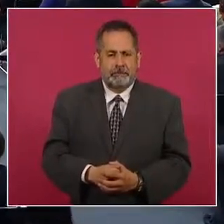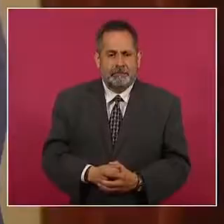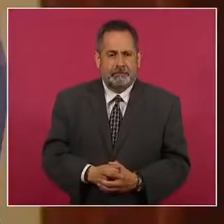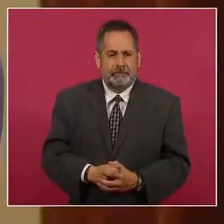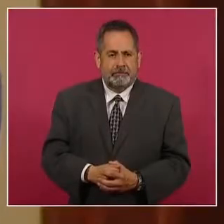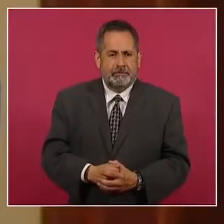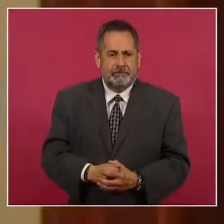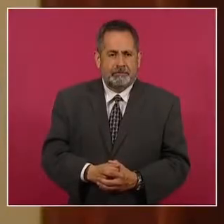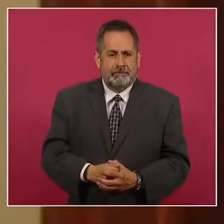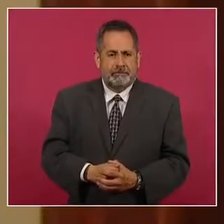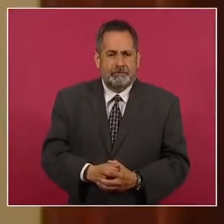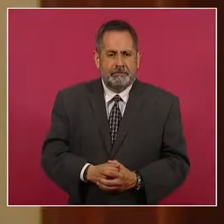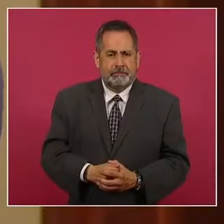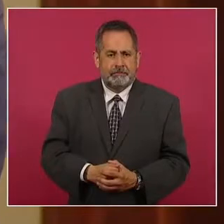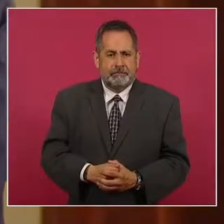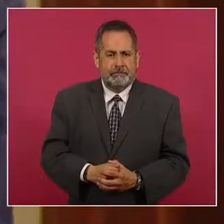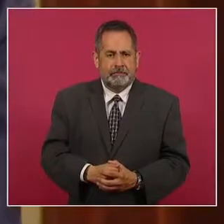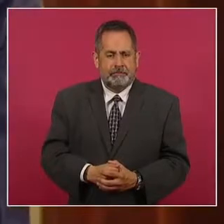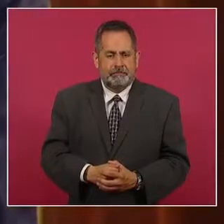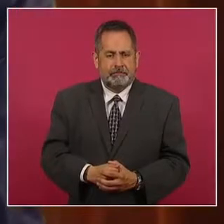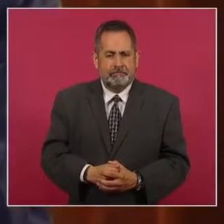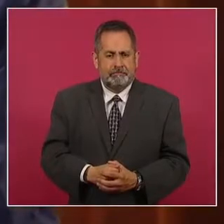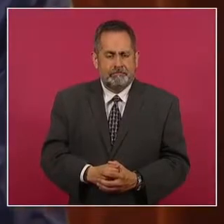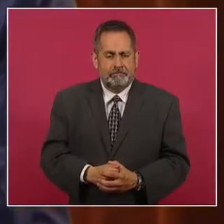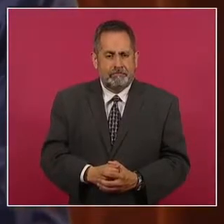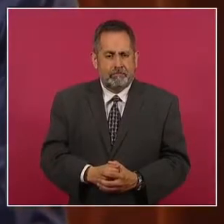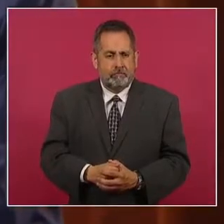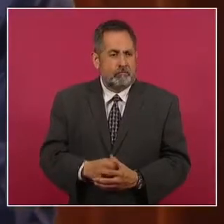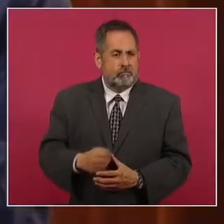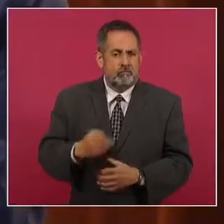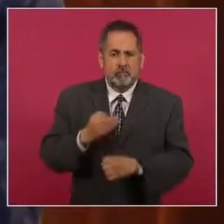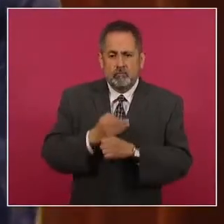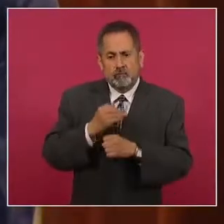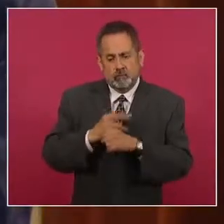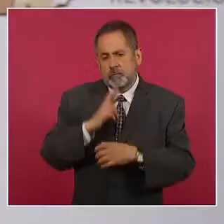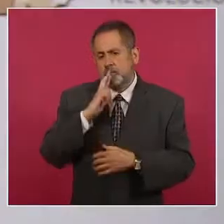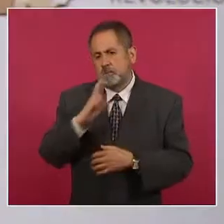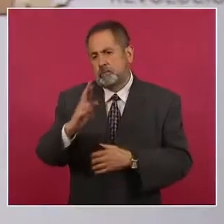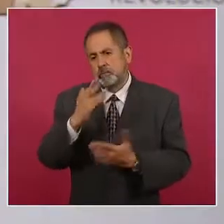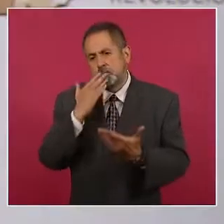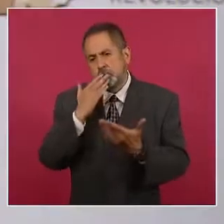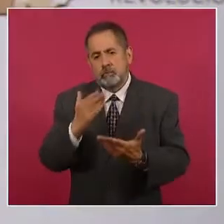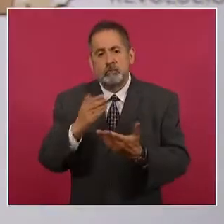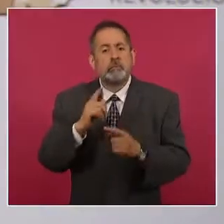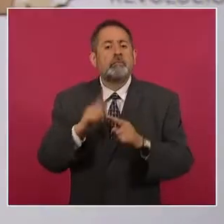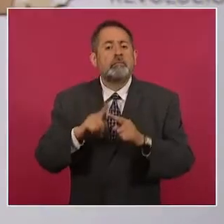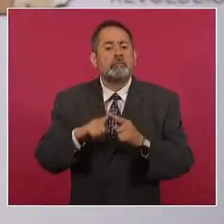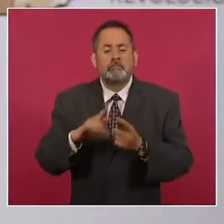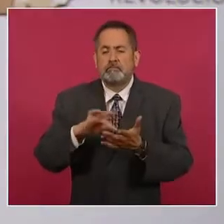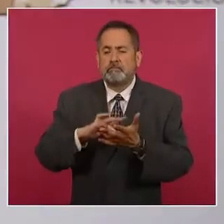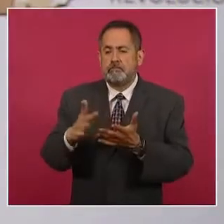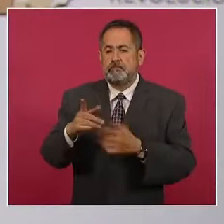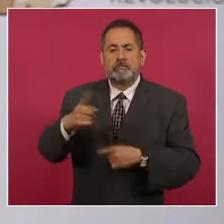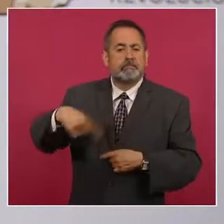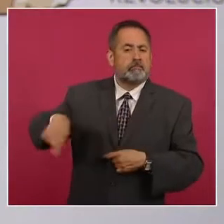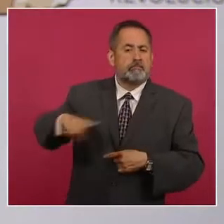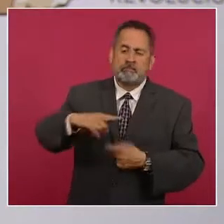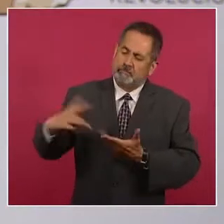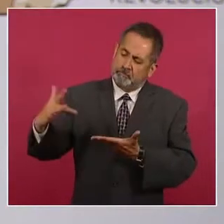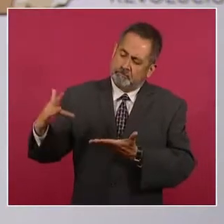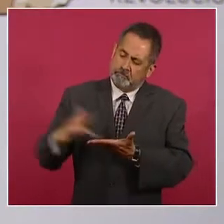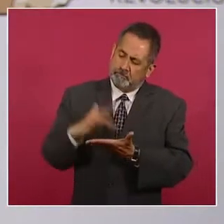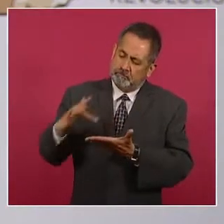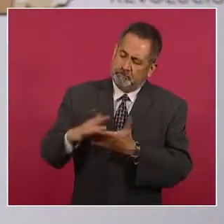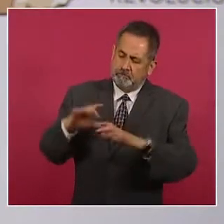No tendríamos los mismos resultados sin el apoyo